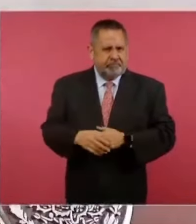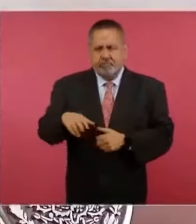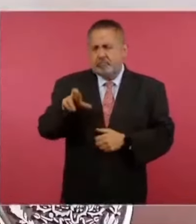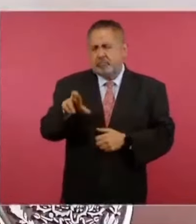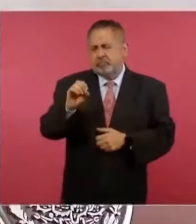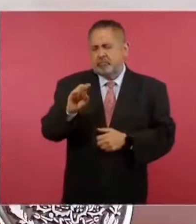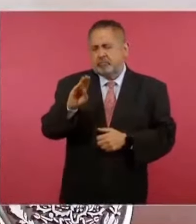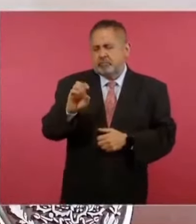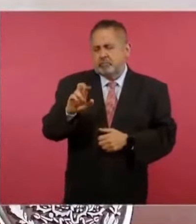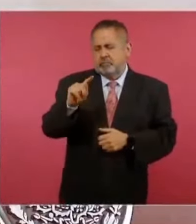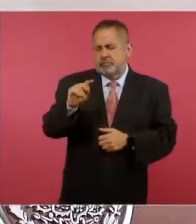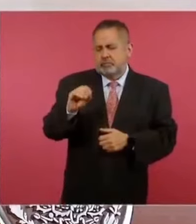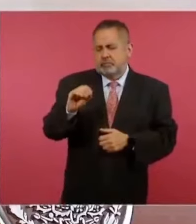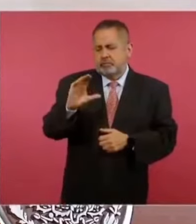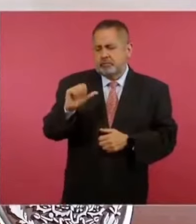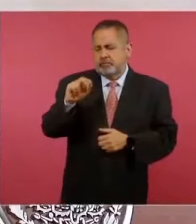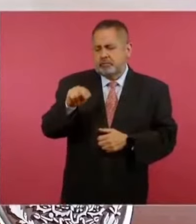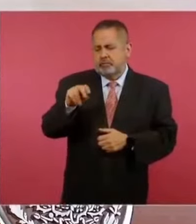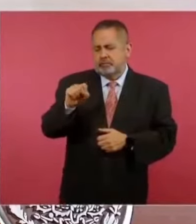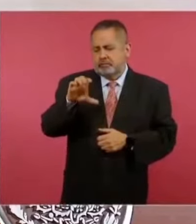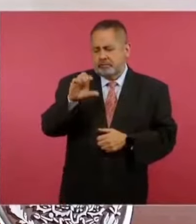Roberto Canseco.